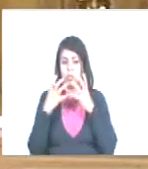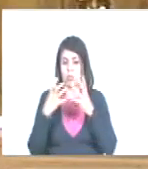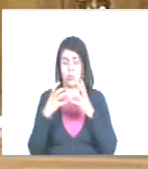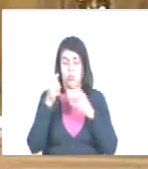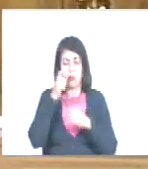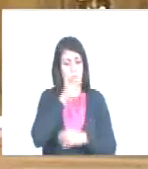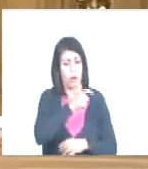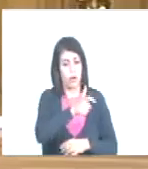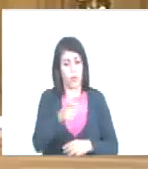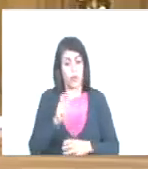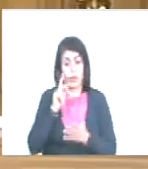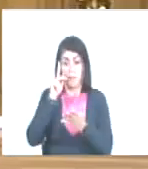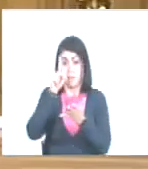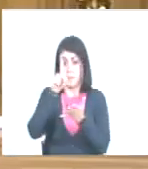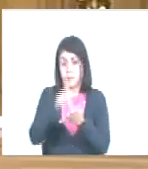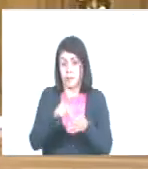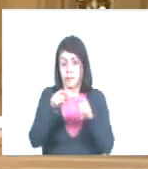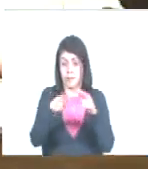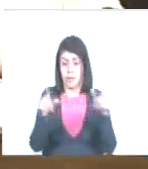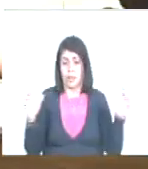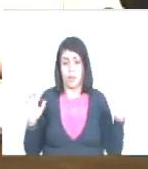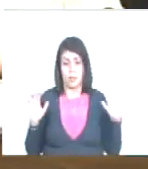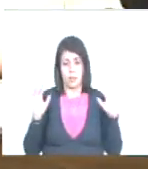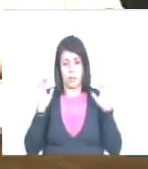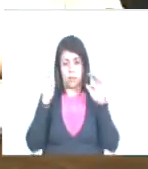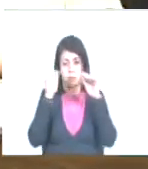pueblo que allí estaba reunido.